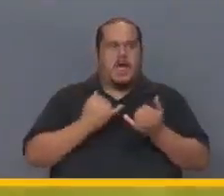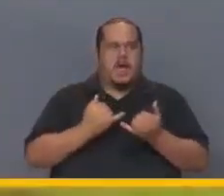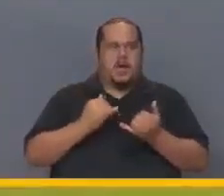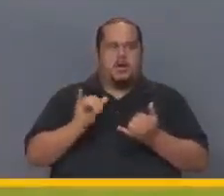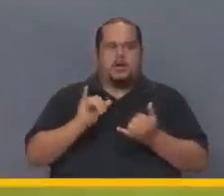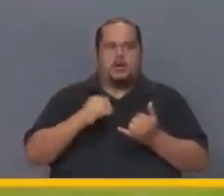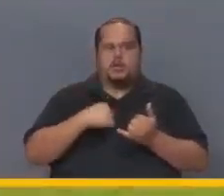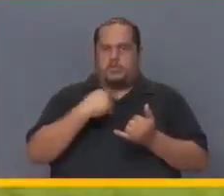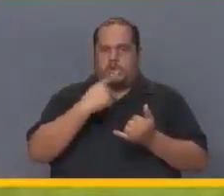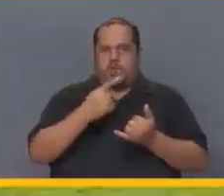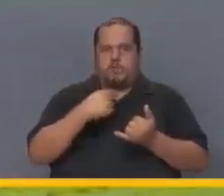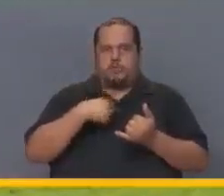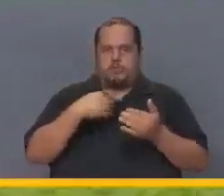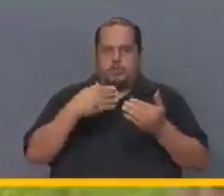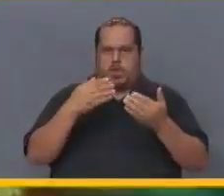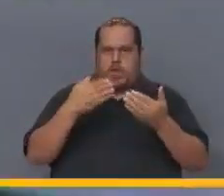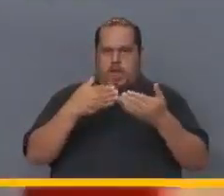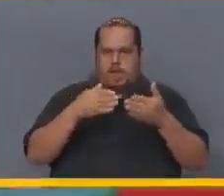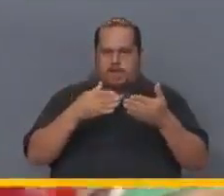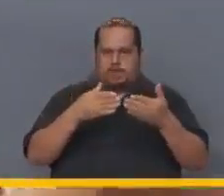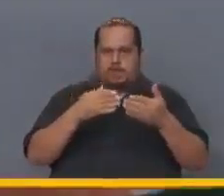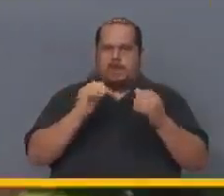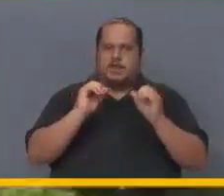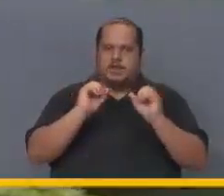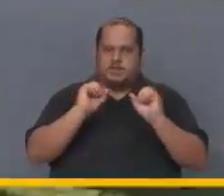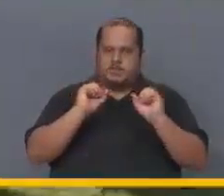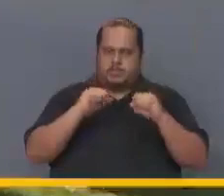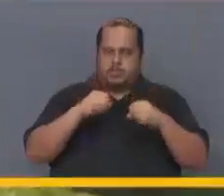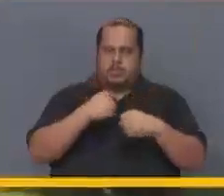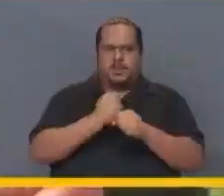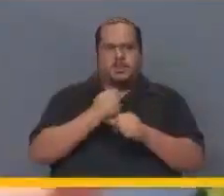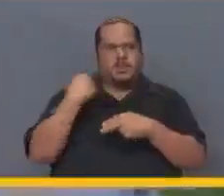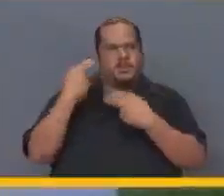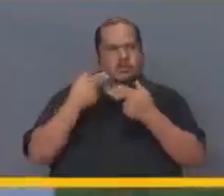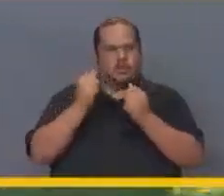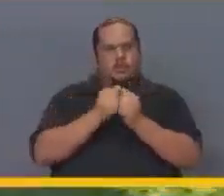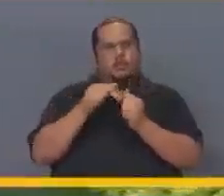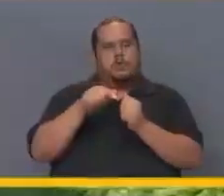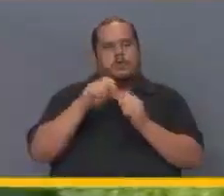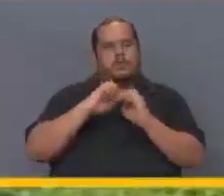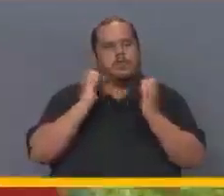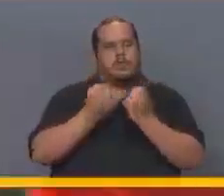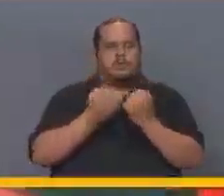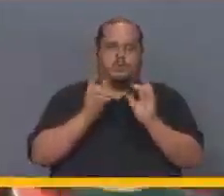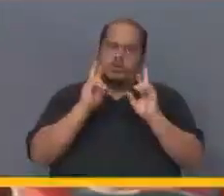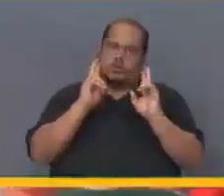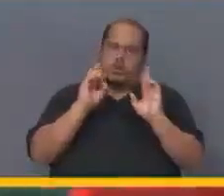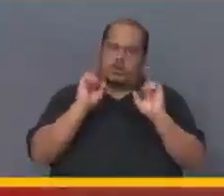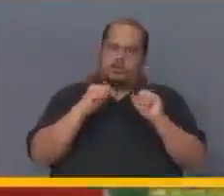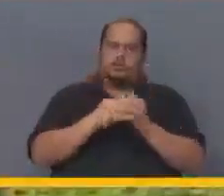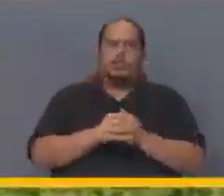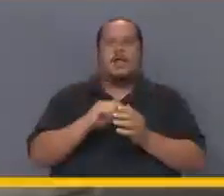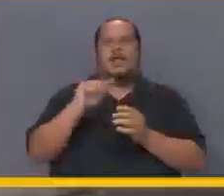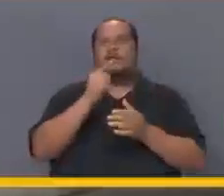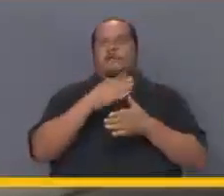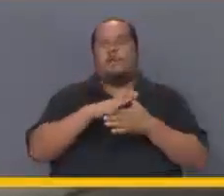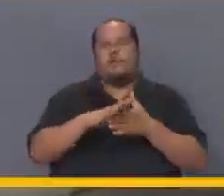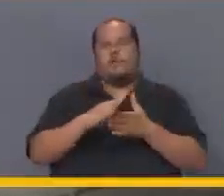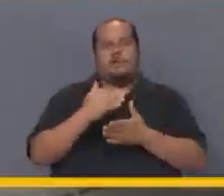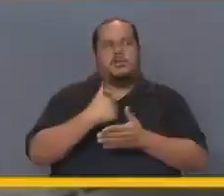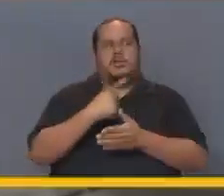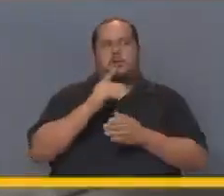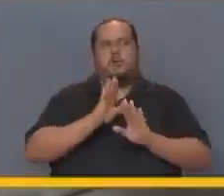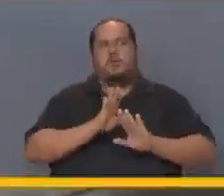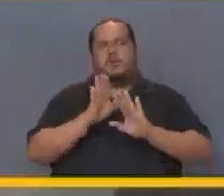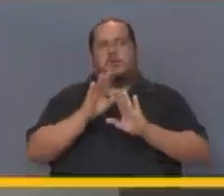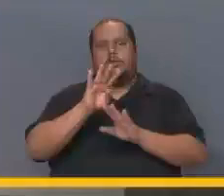digo, o sea, estoy a las puertas de poder hacer historia con este equipo y Dios primero se puede dar. La primera división del país podría contar con un portero